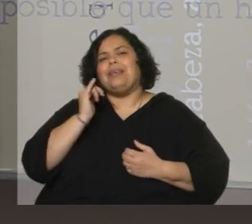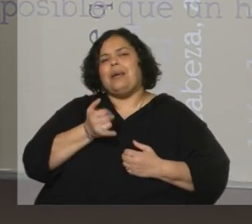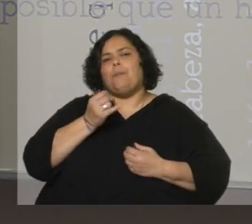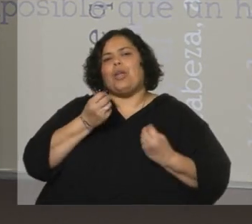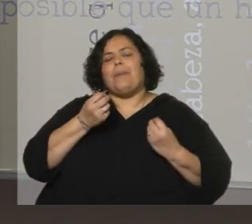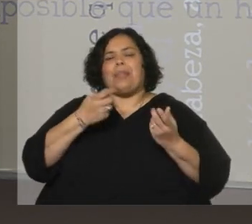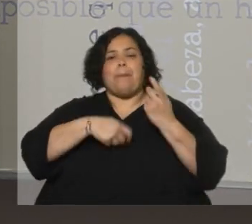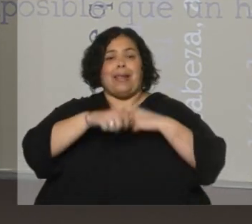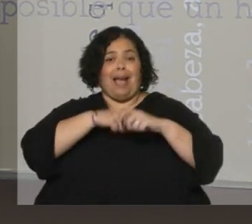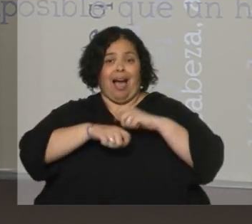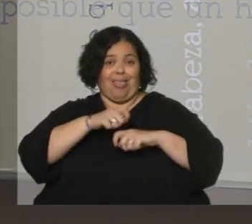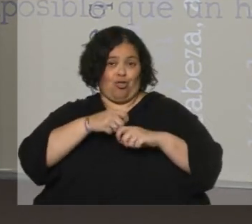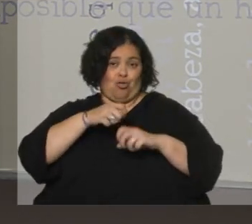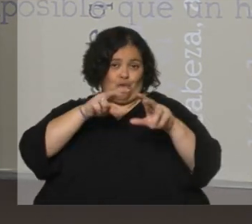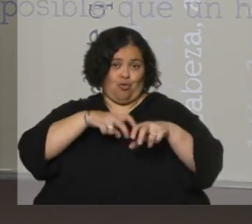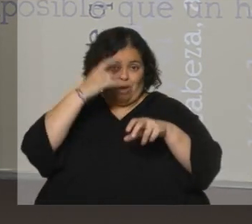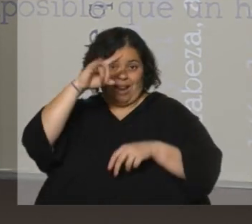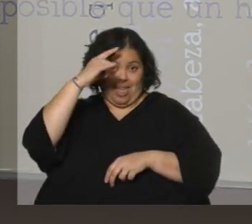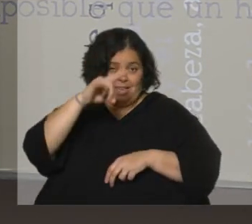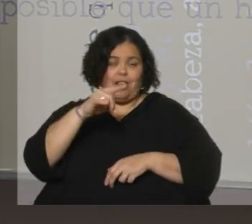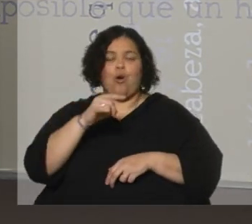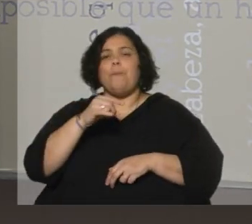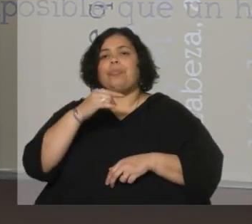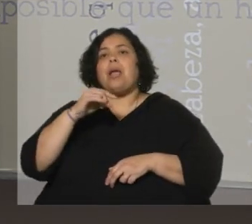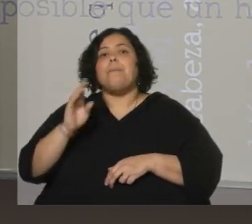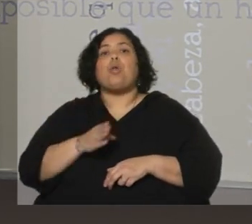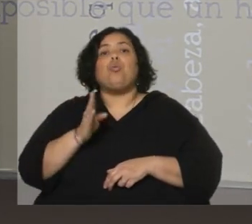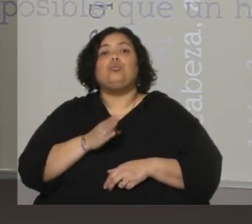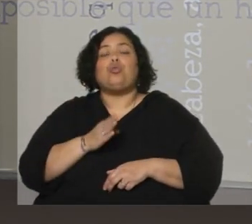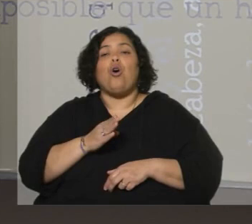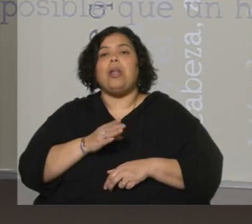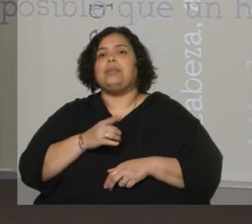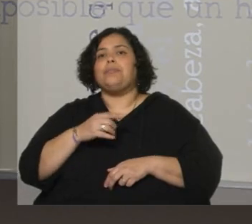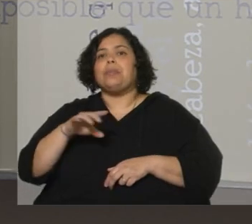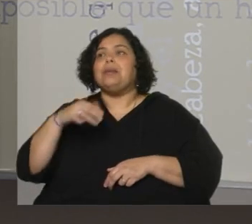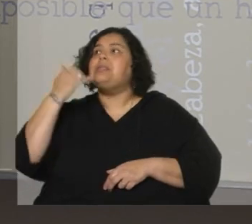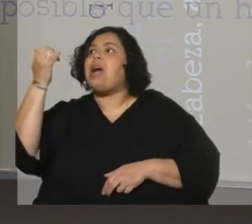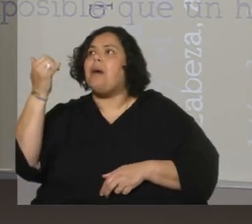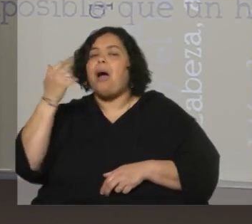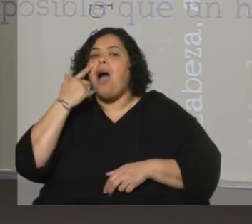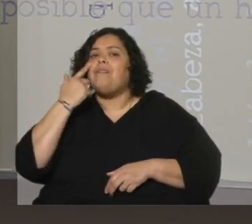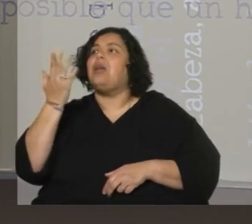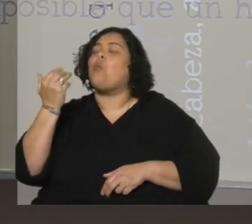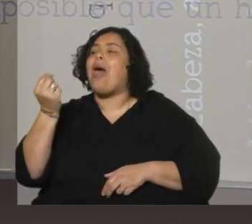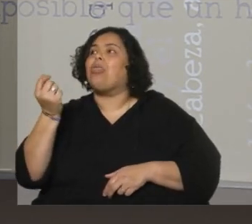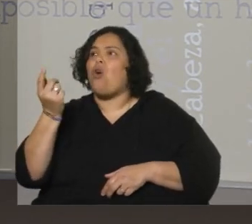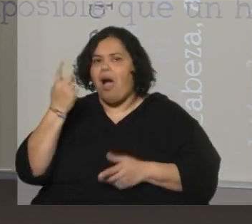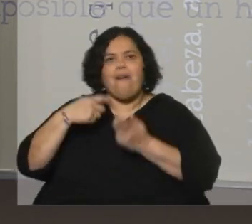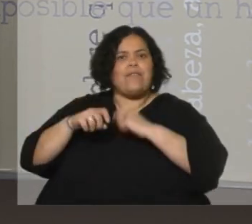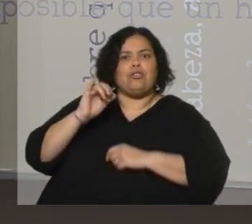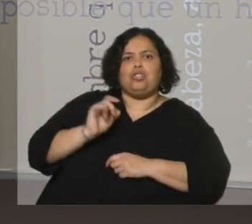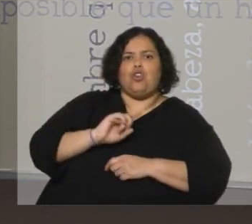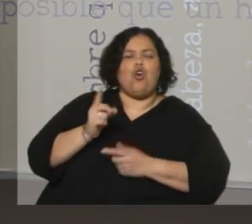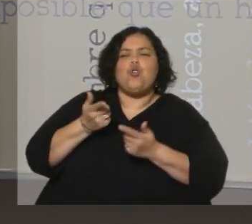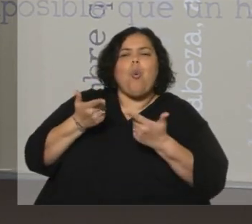base a dos o tres factores Pero uno de los principales o sea los productores son tomadores de precios llaman y dicen cuánto vale vendo no vendo no hay no hay mucho poder